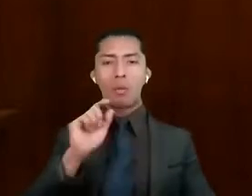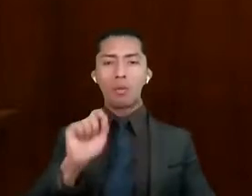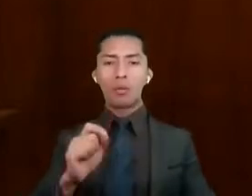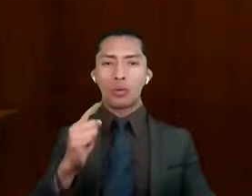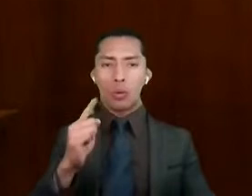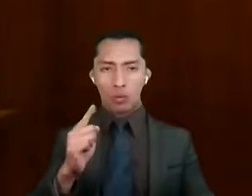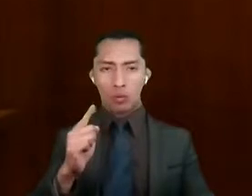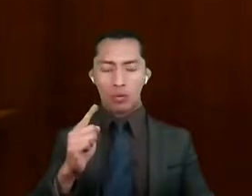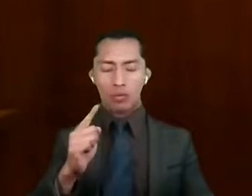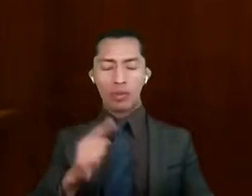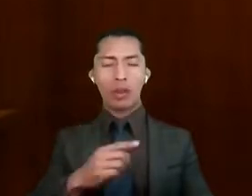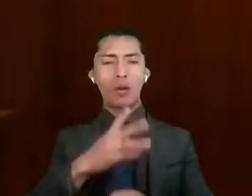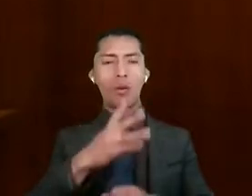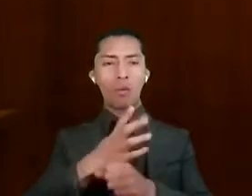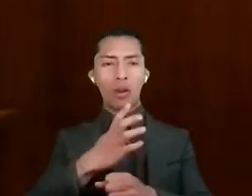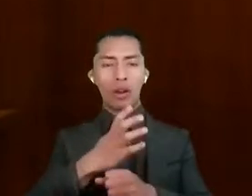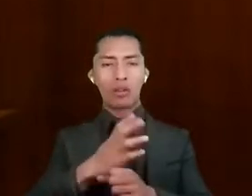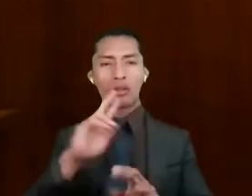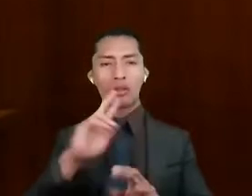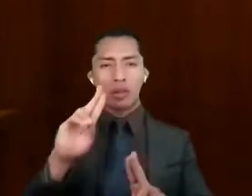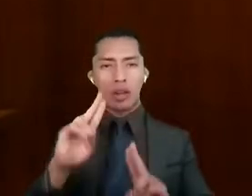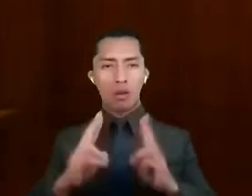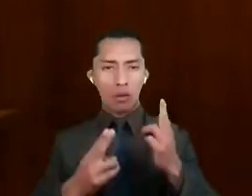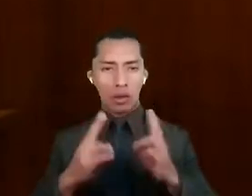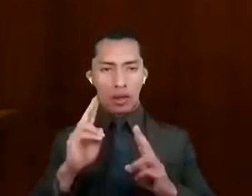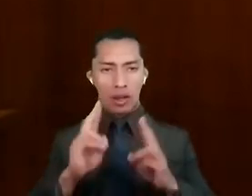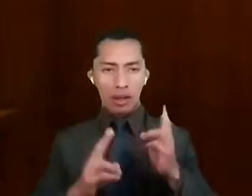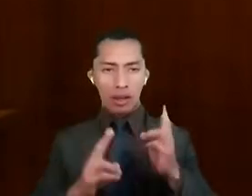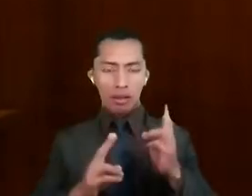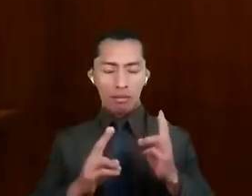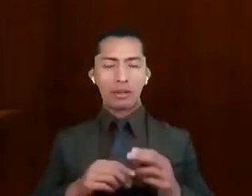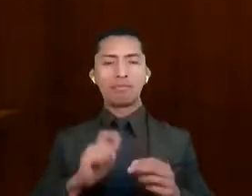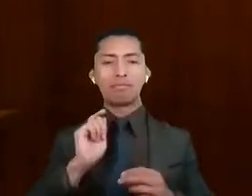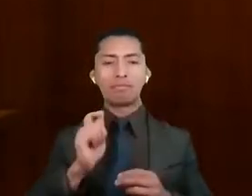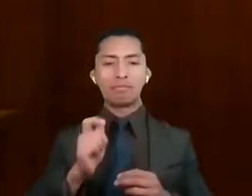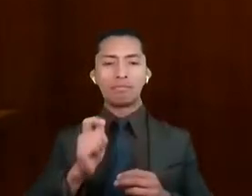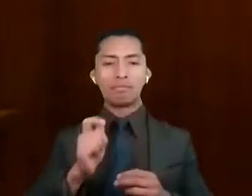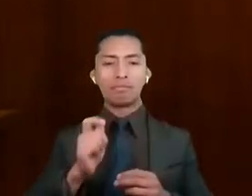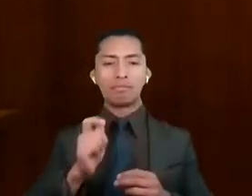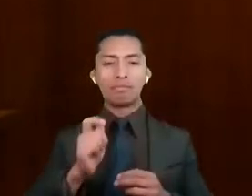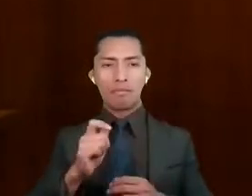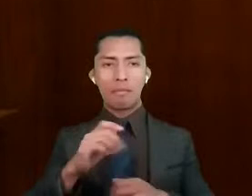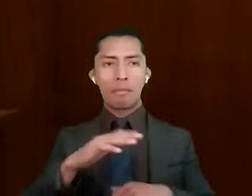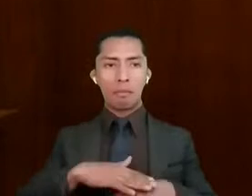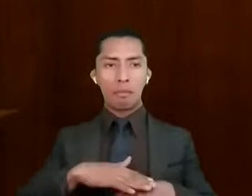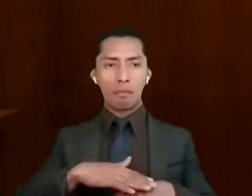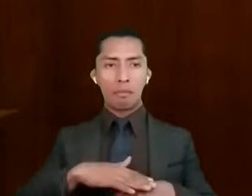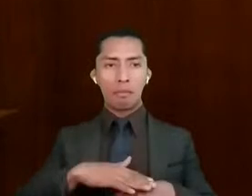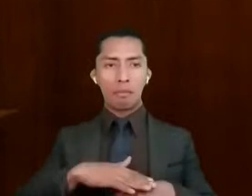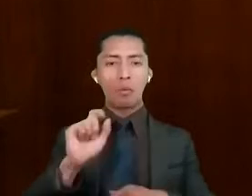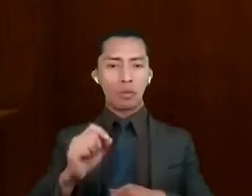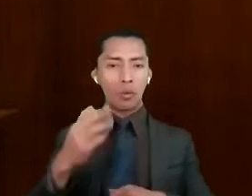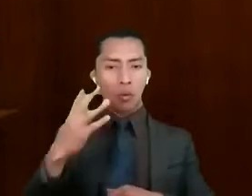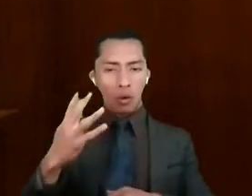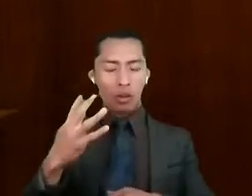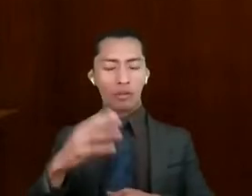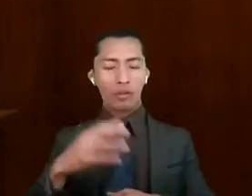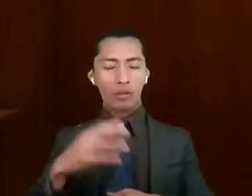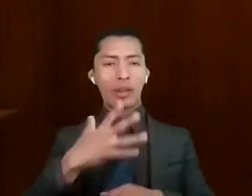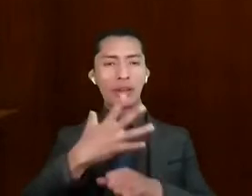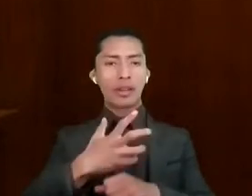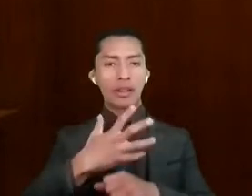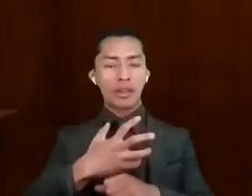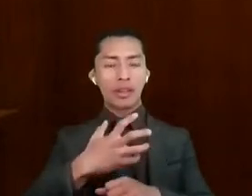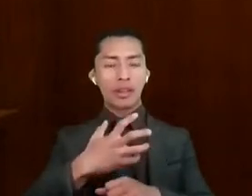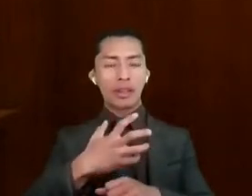cuarto lugar, Naucalpan de Juárez, lo ocupa con el más 1.4. El quinto lugar, Tlalnepantla